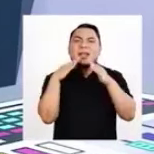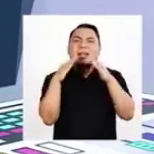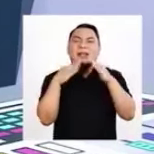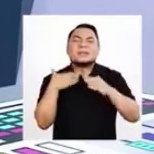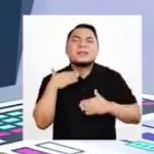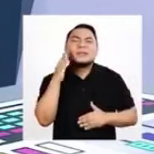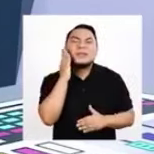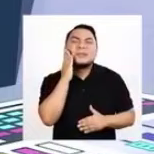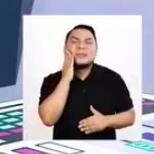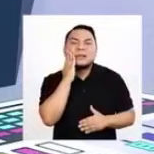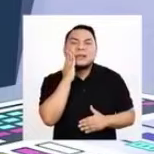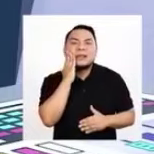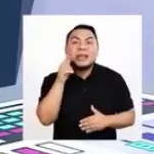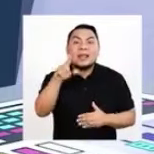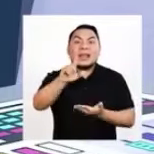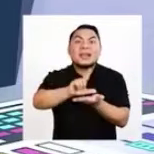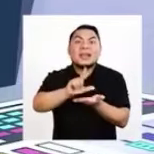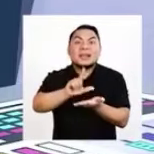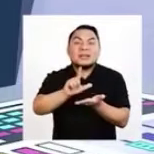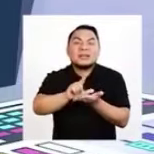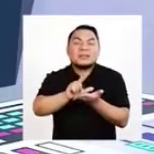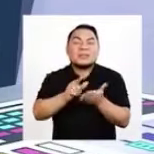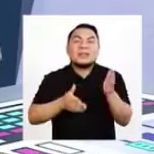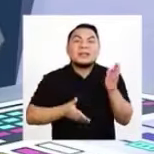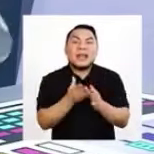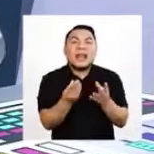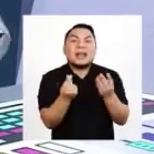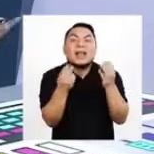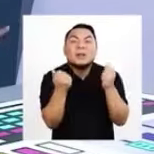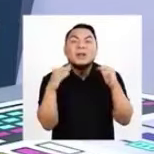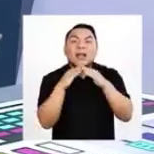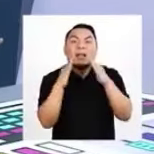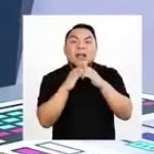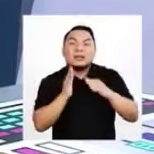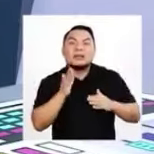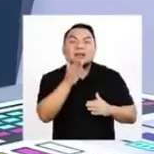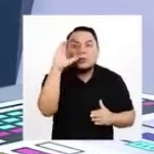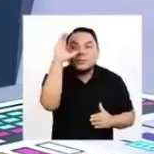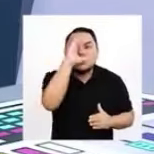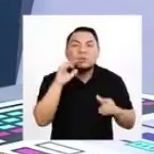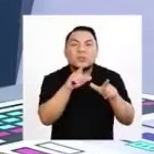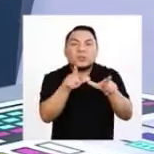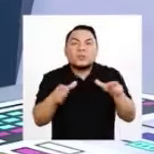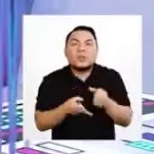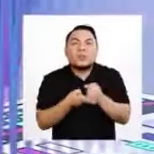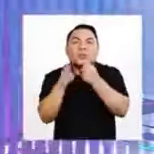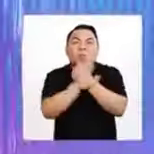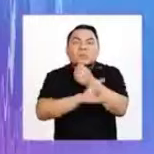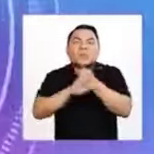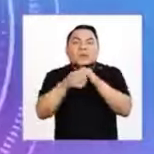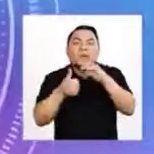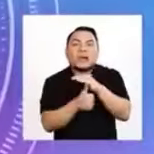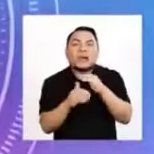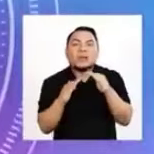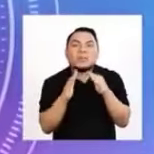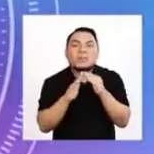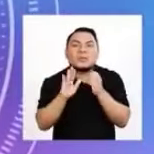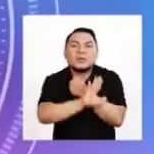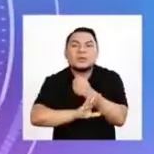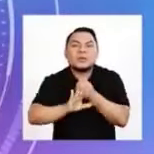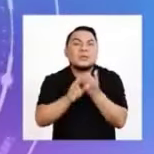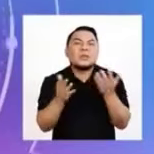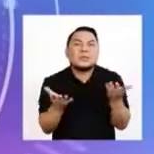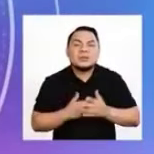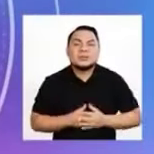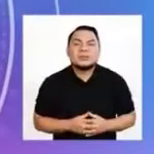Estaba en casa con mamá, en Lima. Salimos rápido de la casa y buscamos una zona segura donde